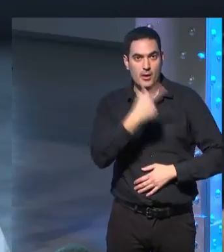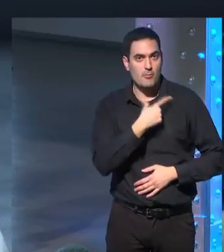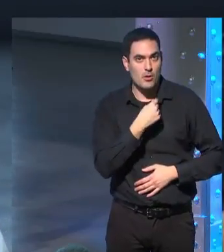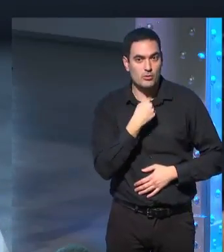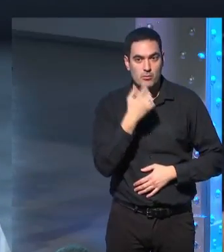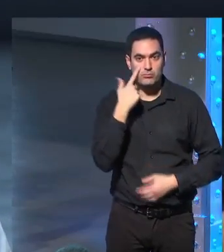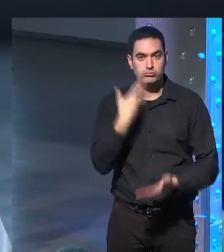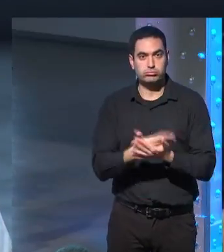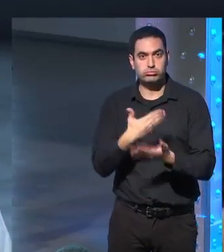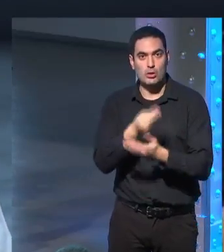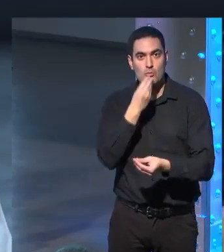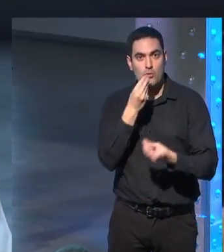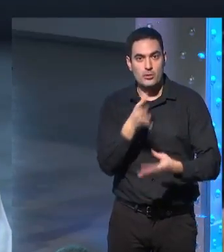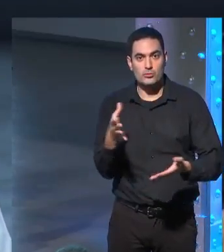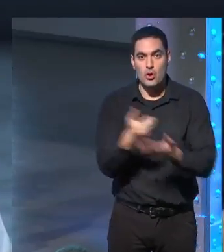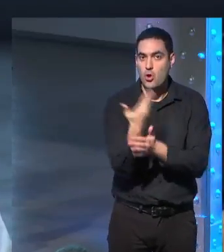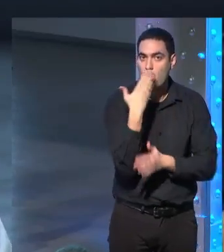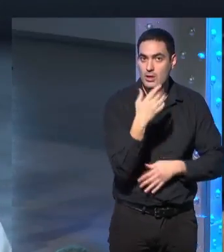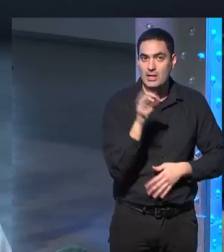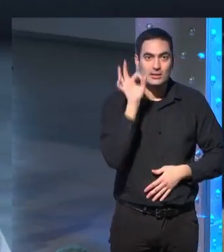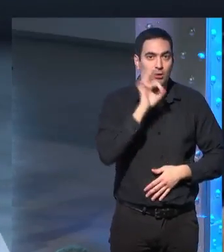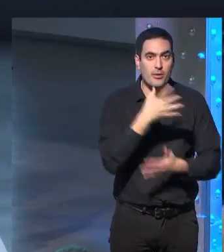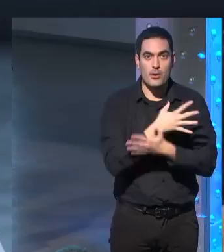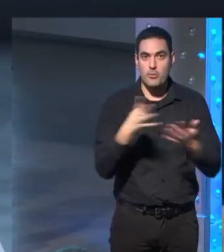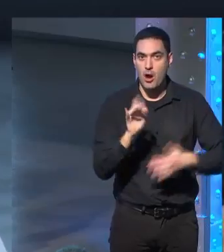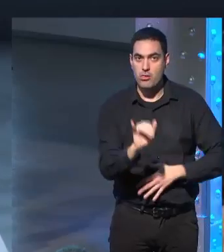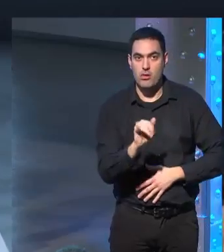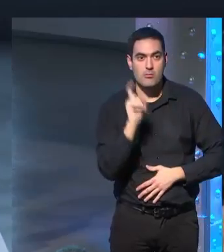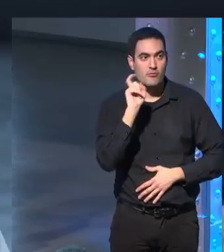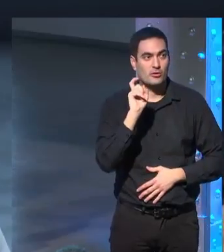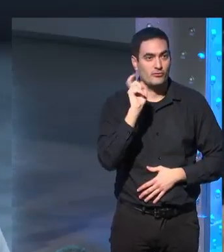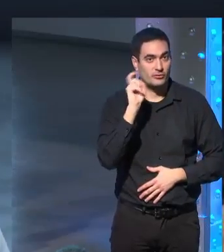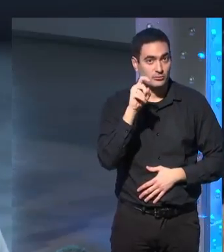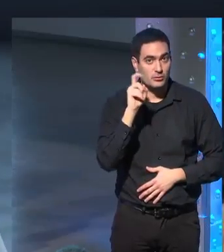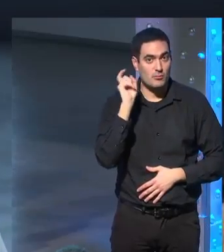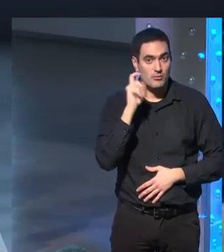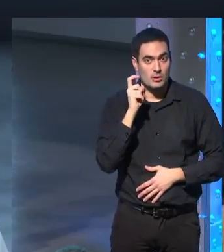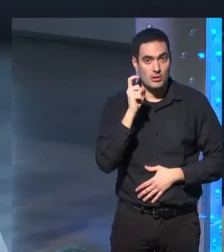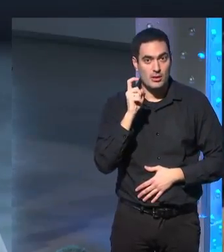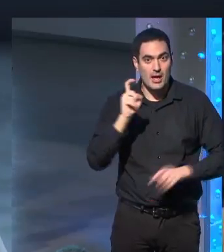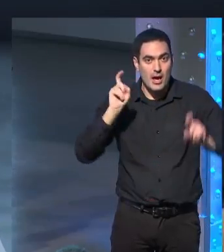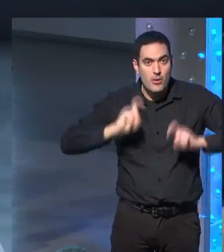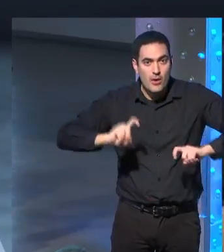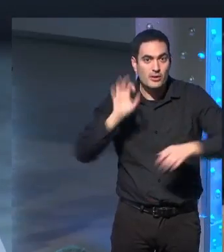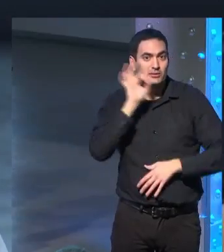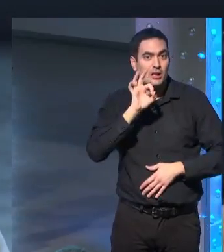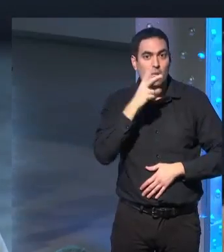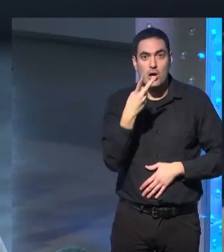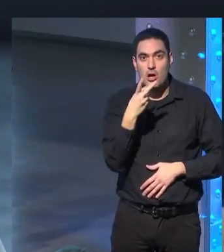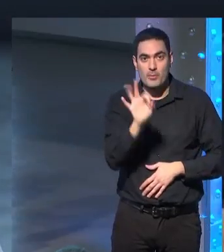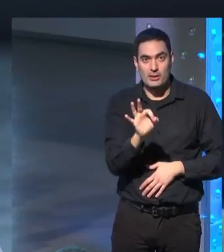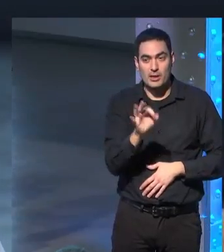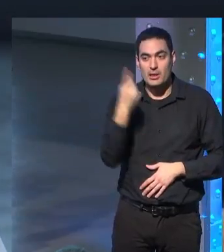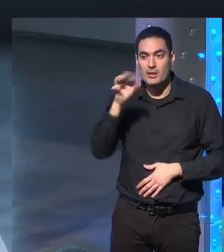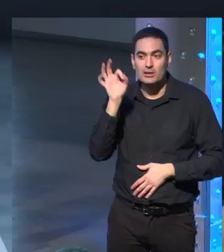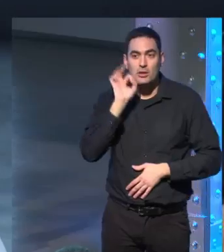creo que lo refleja muy bien. Se dice que tenemos escuelas del siglo XIX con profesores enseñados para educar en el siglo XX y niños del siglo